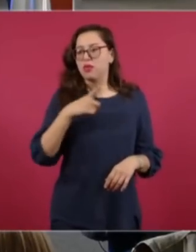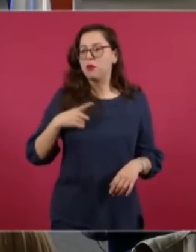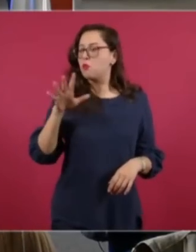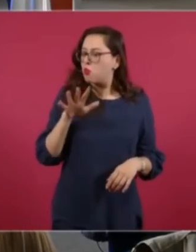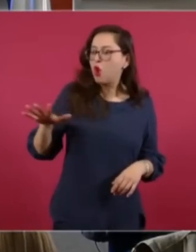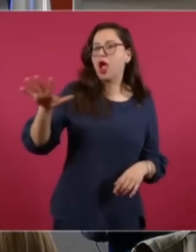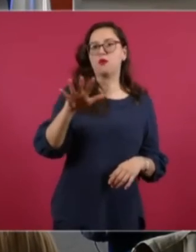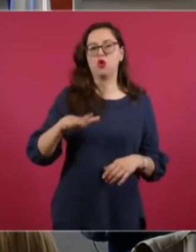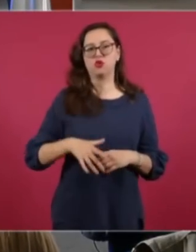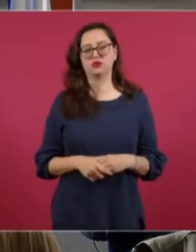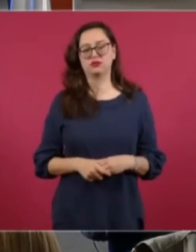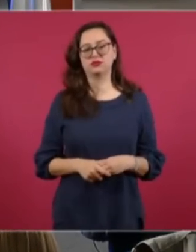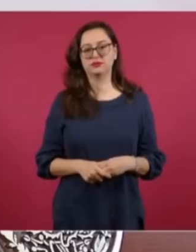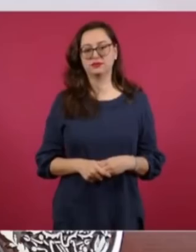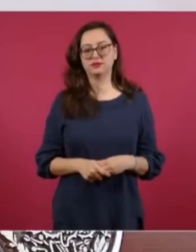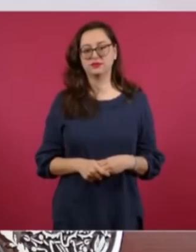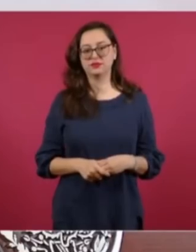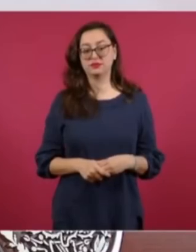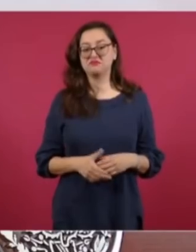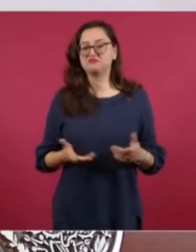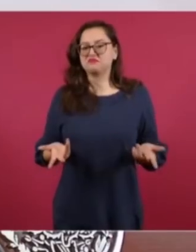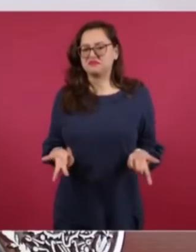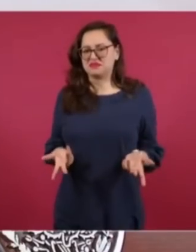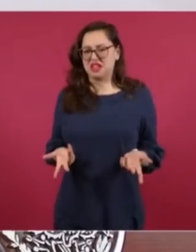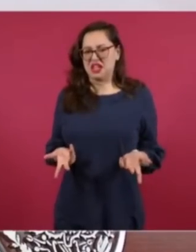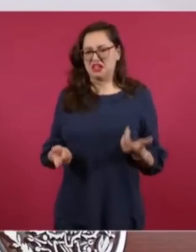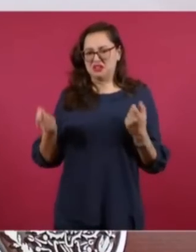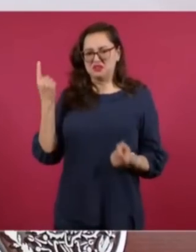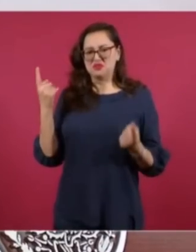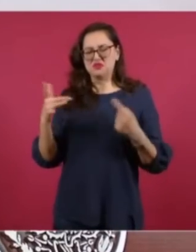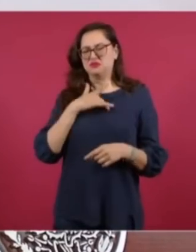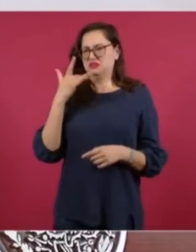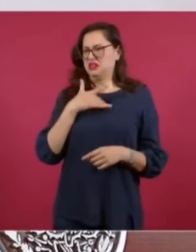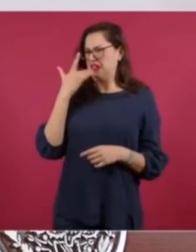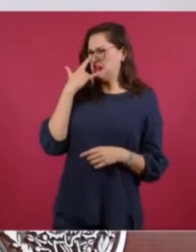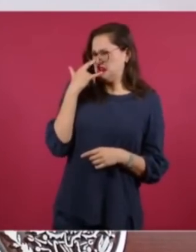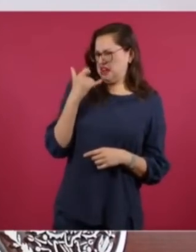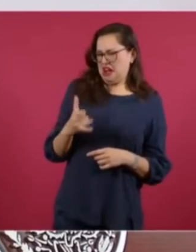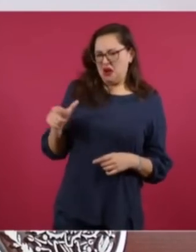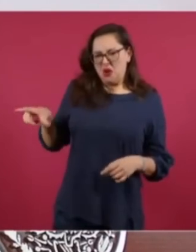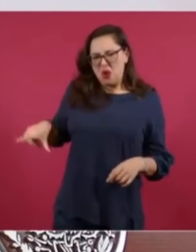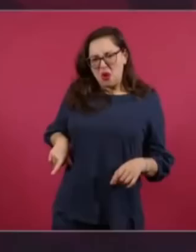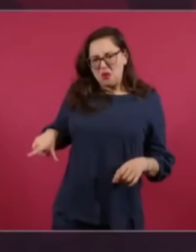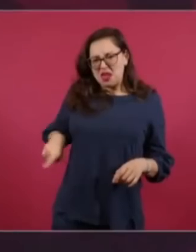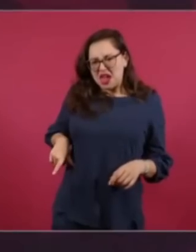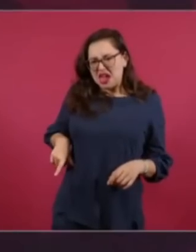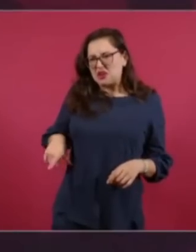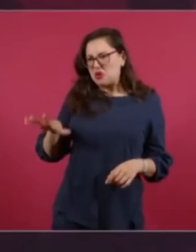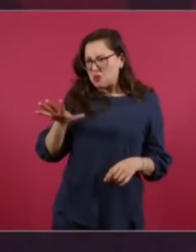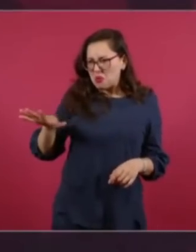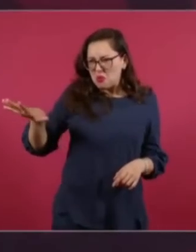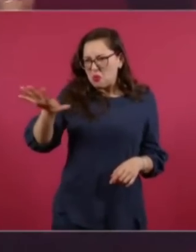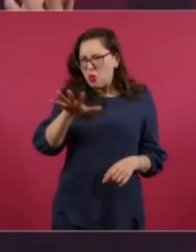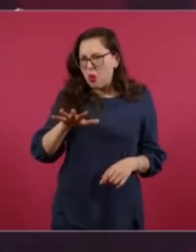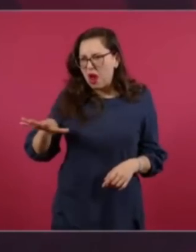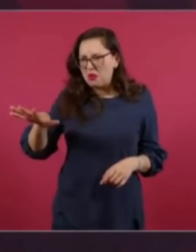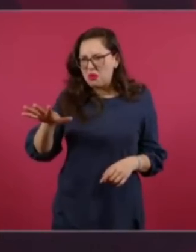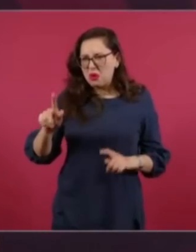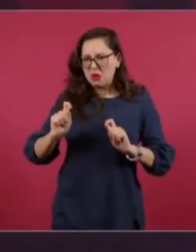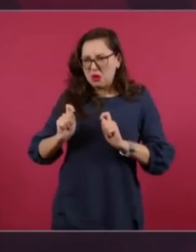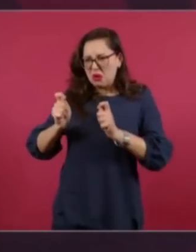Para los que les extraña de que sea el pueblo ahora el que